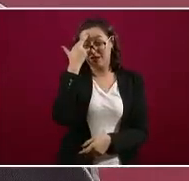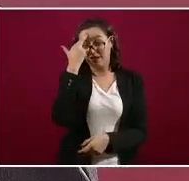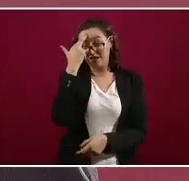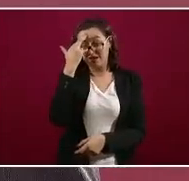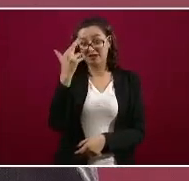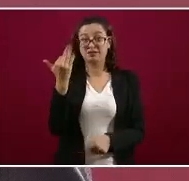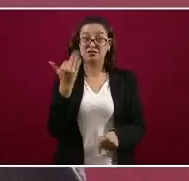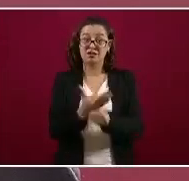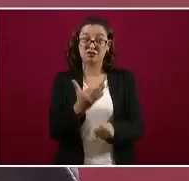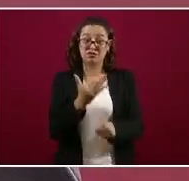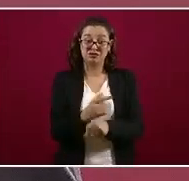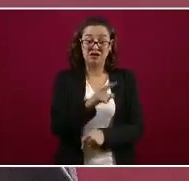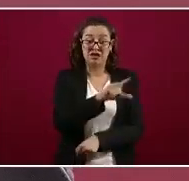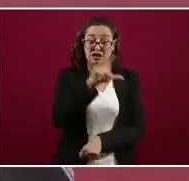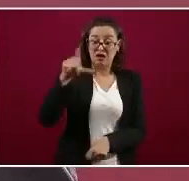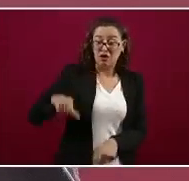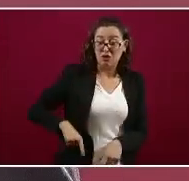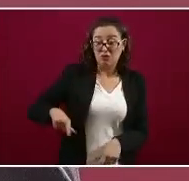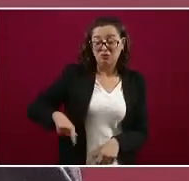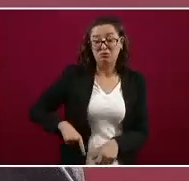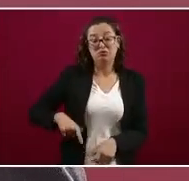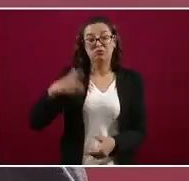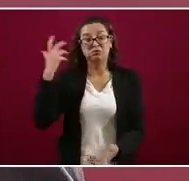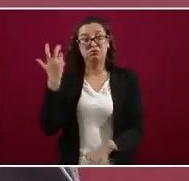el elefante echado